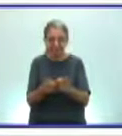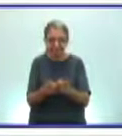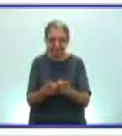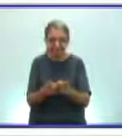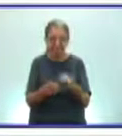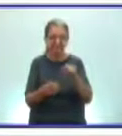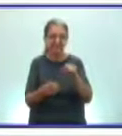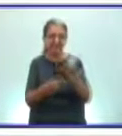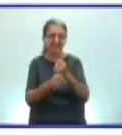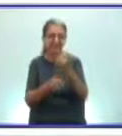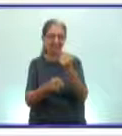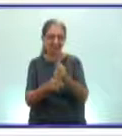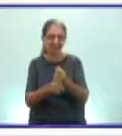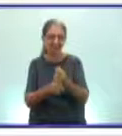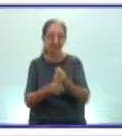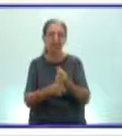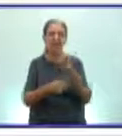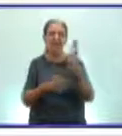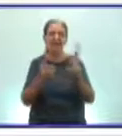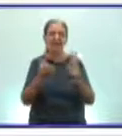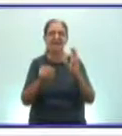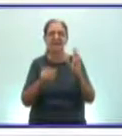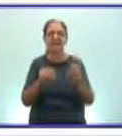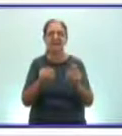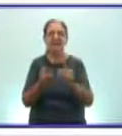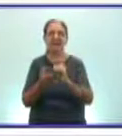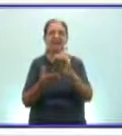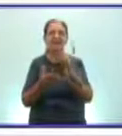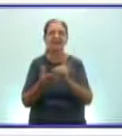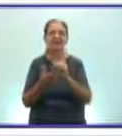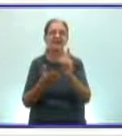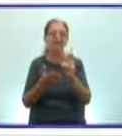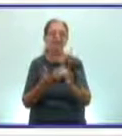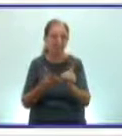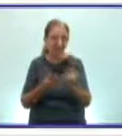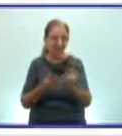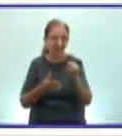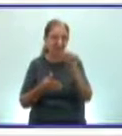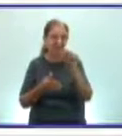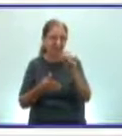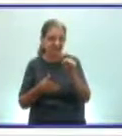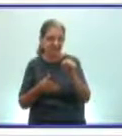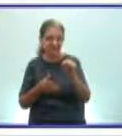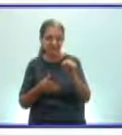lo trabajado en estadística descriptiva. Esperando que te haya sido